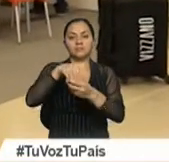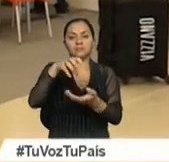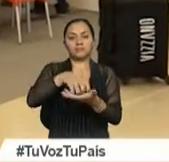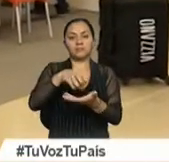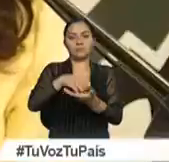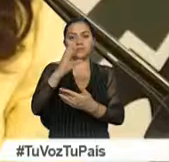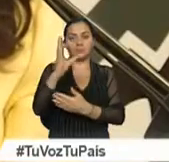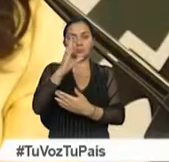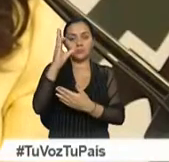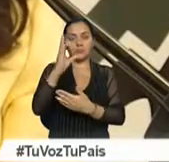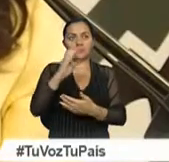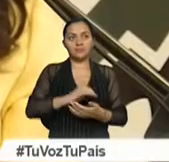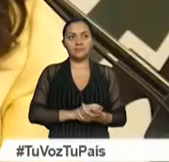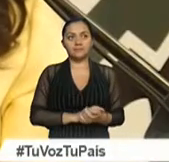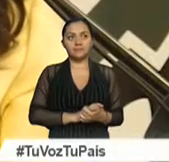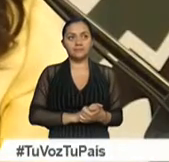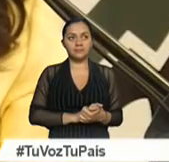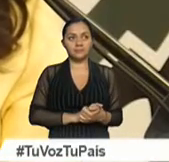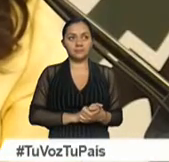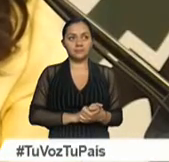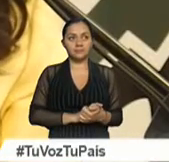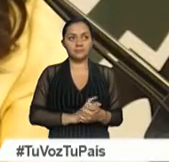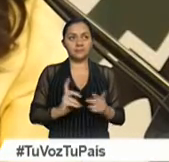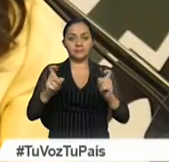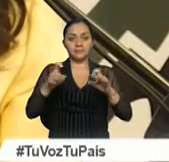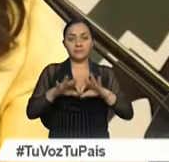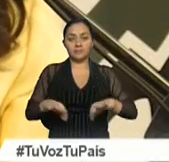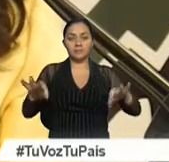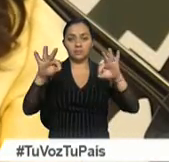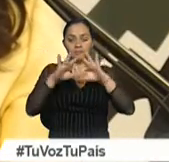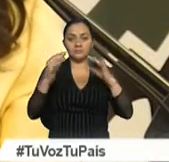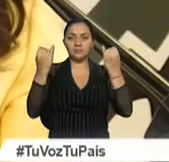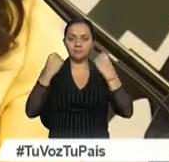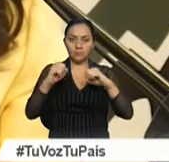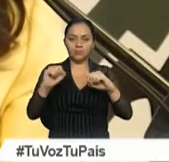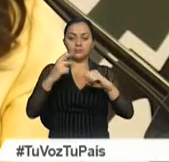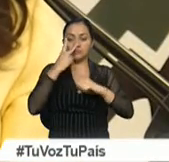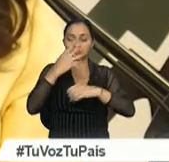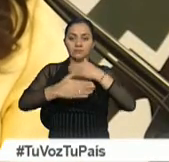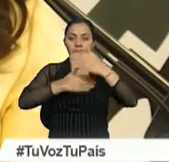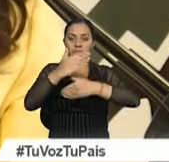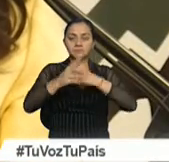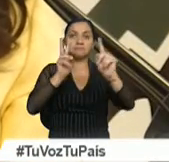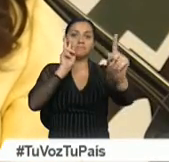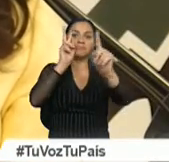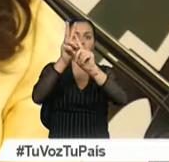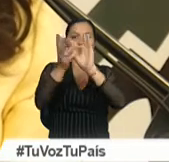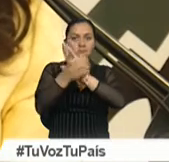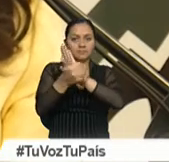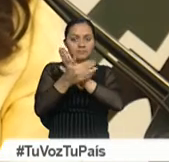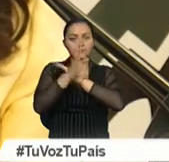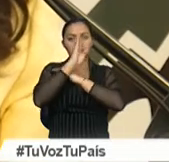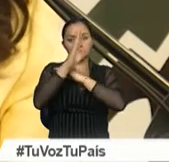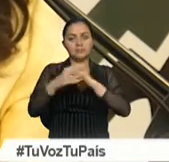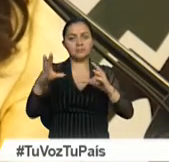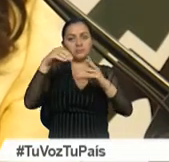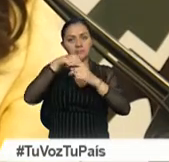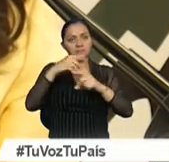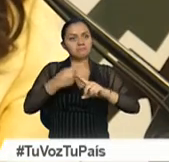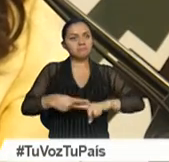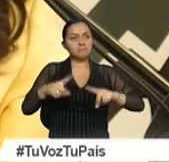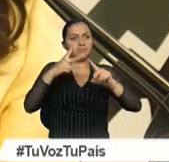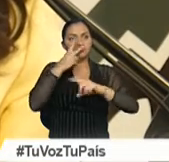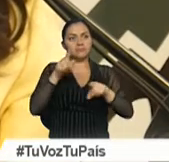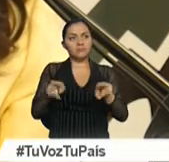Tungurahua. De un sector que camina, que se esfuerza, que se proyecta, que se capacita y que entiende que la diferencia